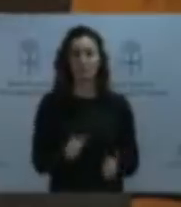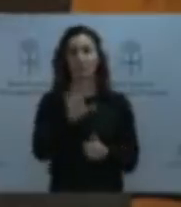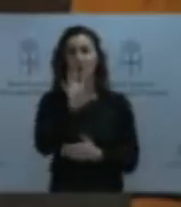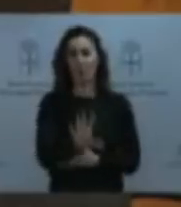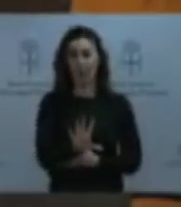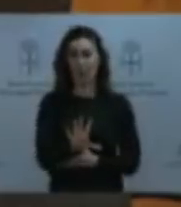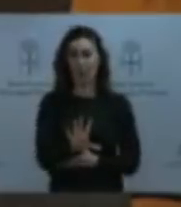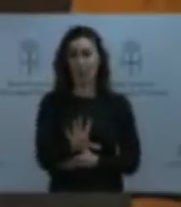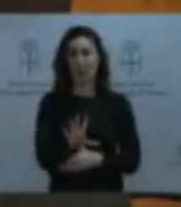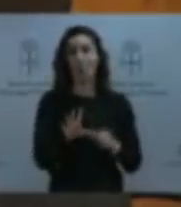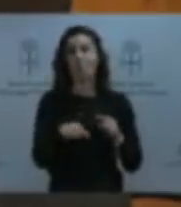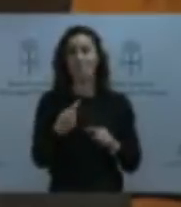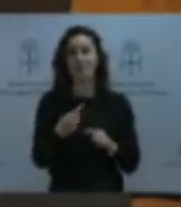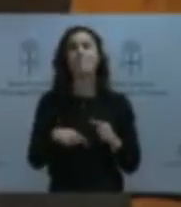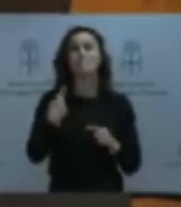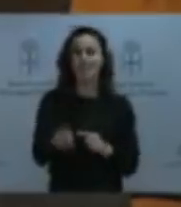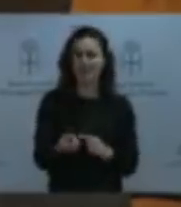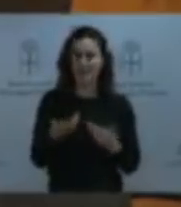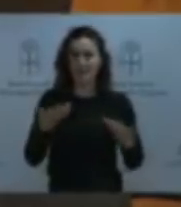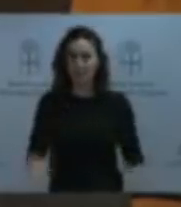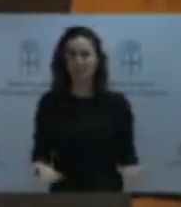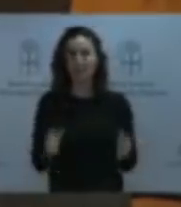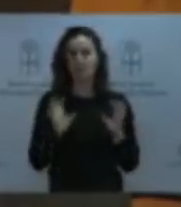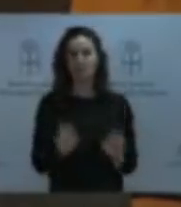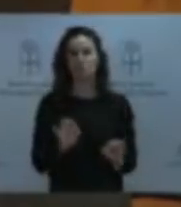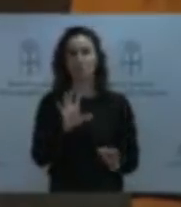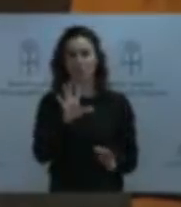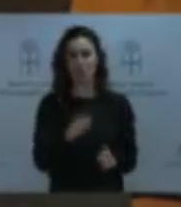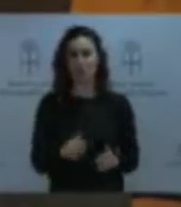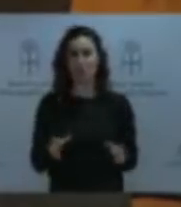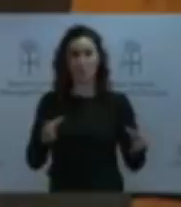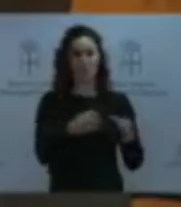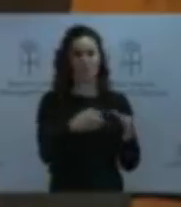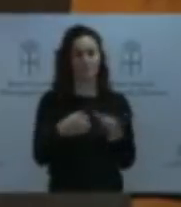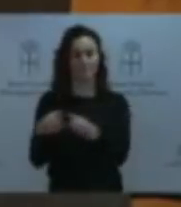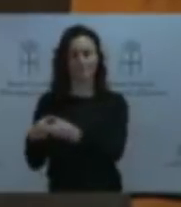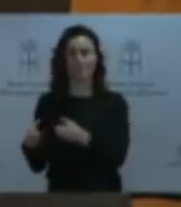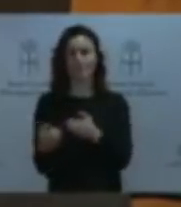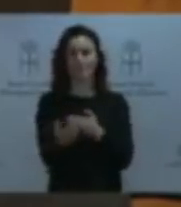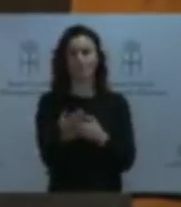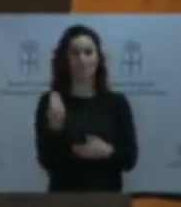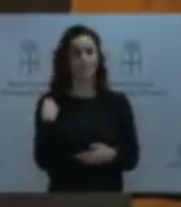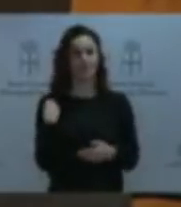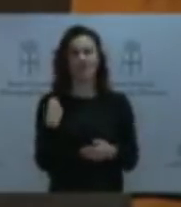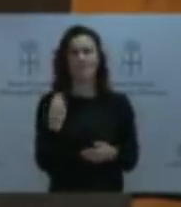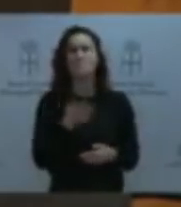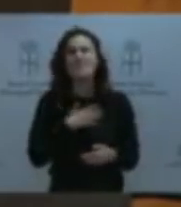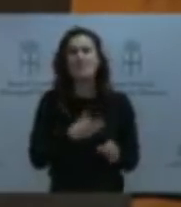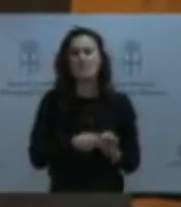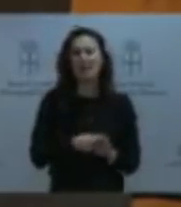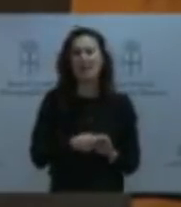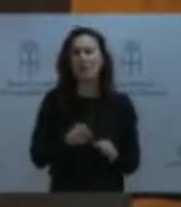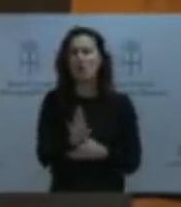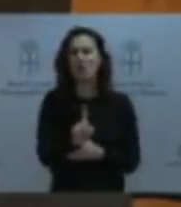ningún momento, ningún colectivo nos ha pedido que no convocásemos sus plazas. Es inentendible, de verdad. Y el año próximo